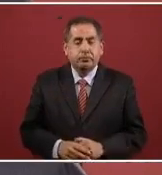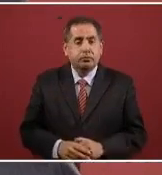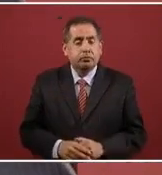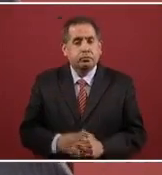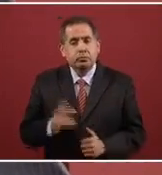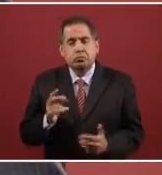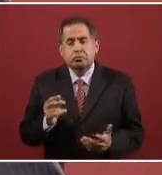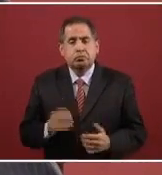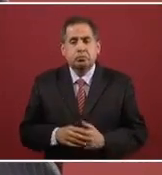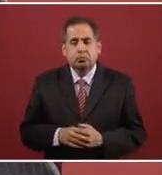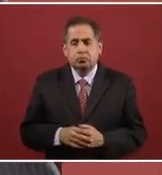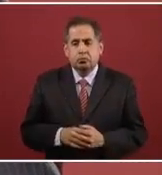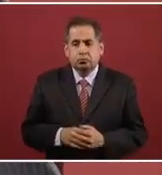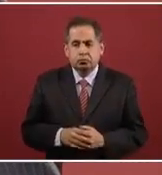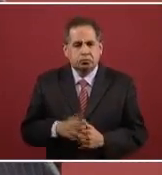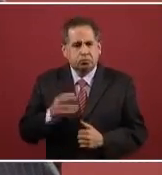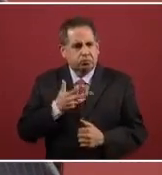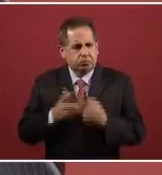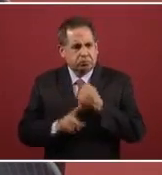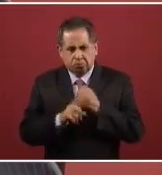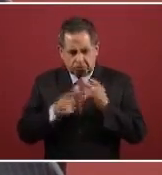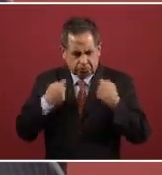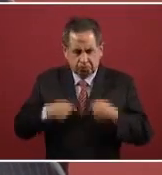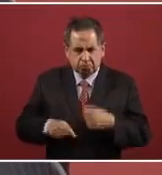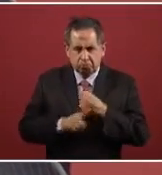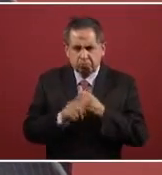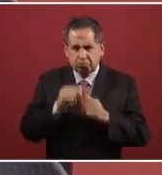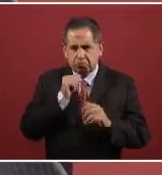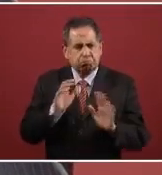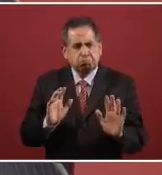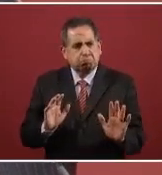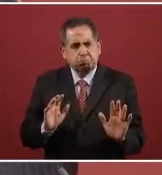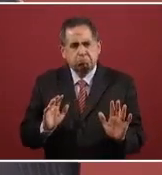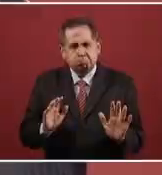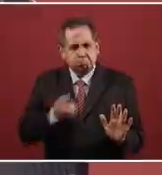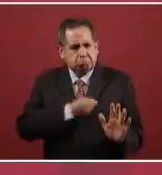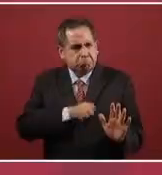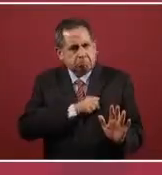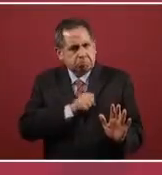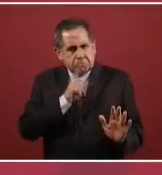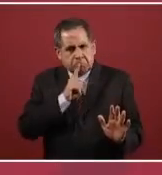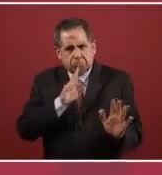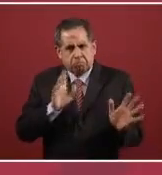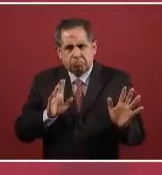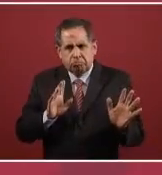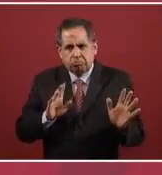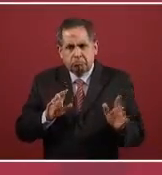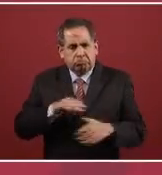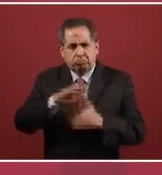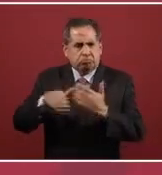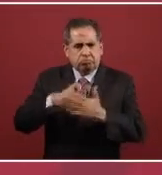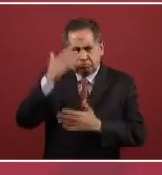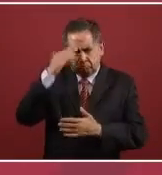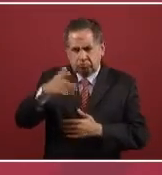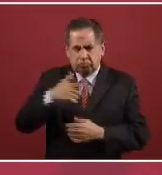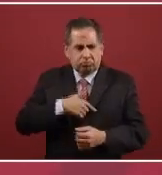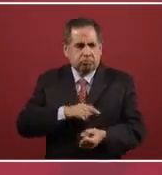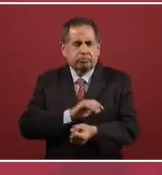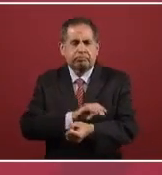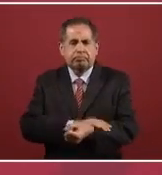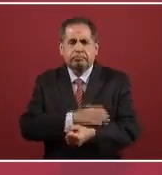no tengo problemas de salud. Todo el mundo sabe, soy